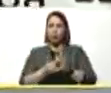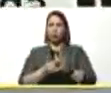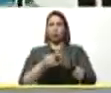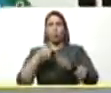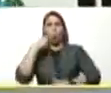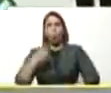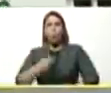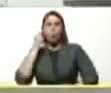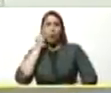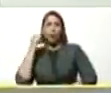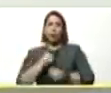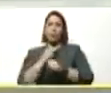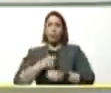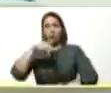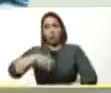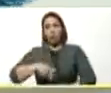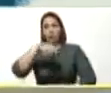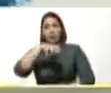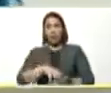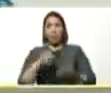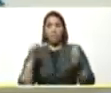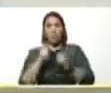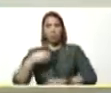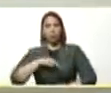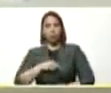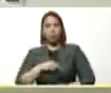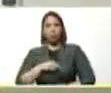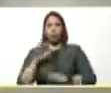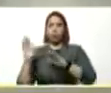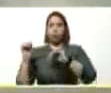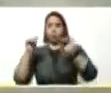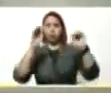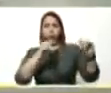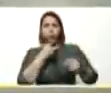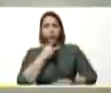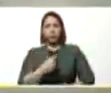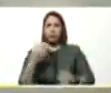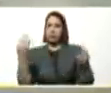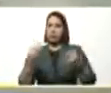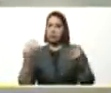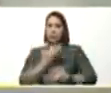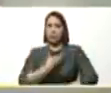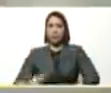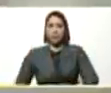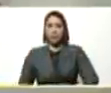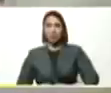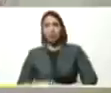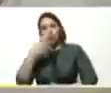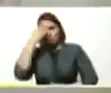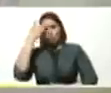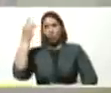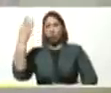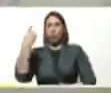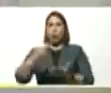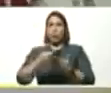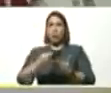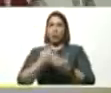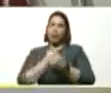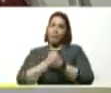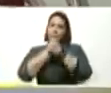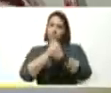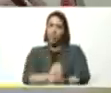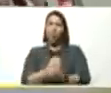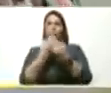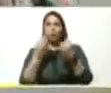trabajando. Desde aquí, desde el Estado Mérida, nosotros despedimos el pase diciéndole, como siempre, presidente, Dios le pague por tanto amor, por